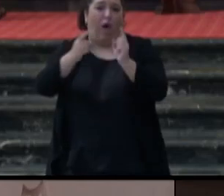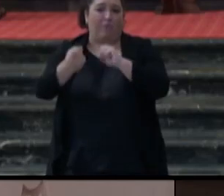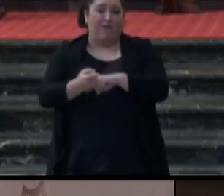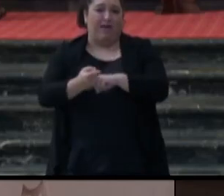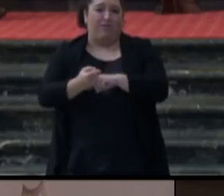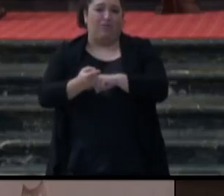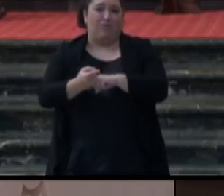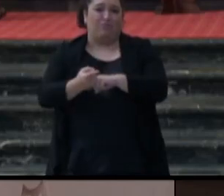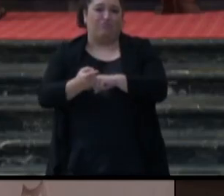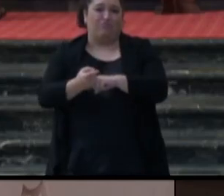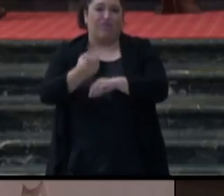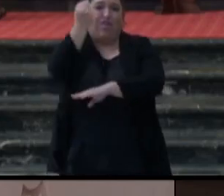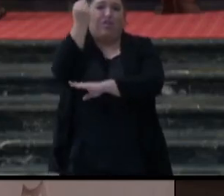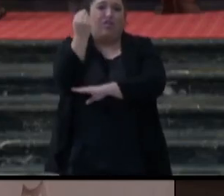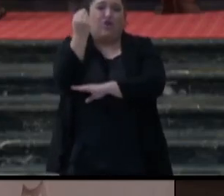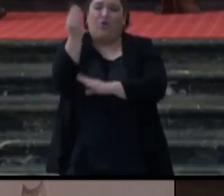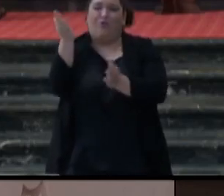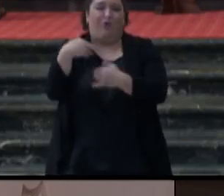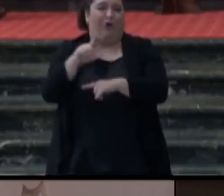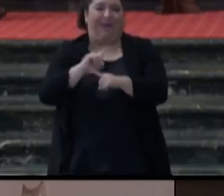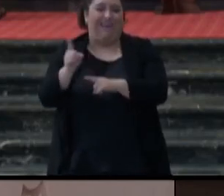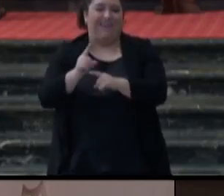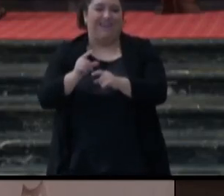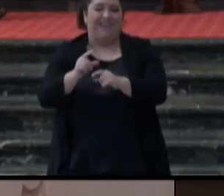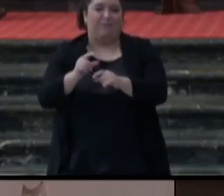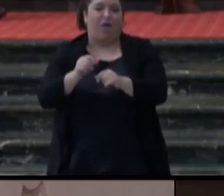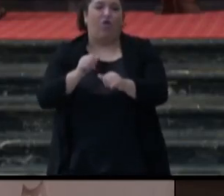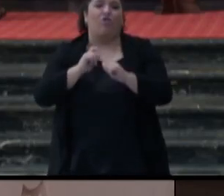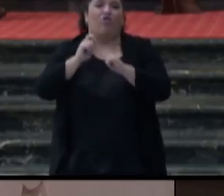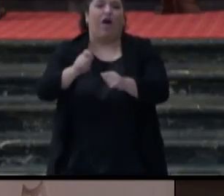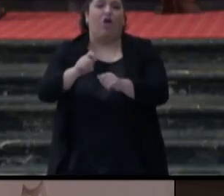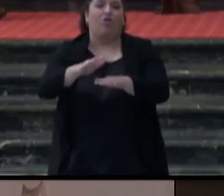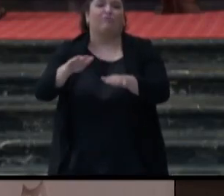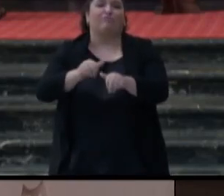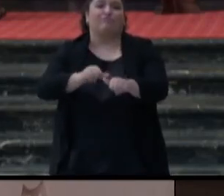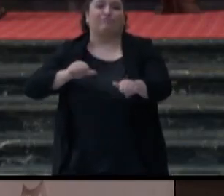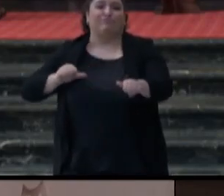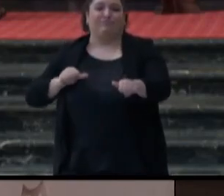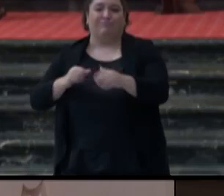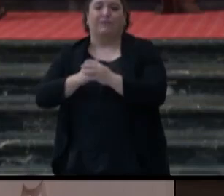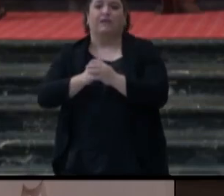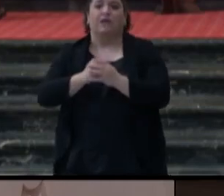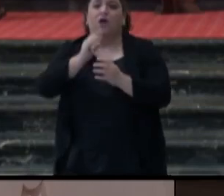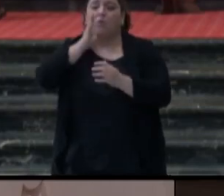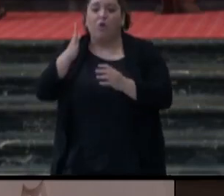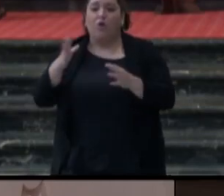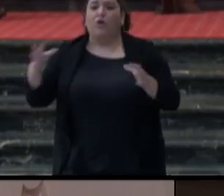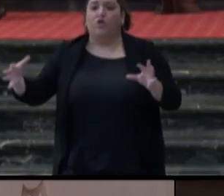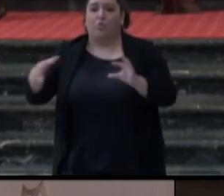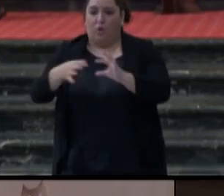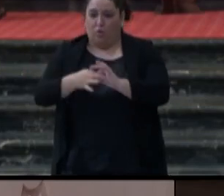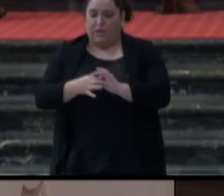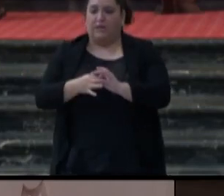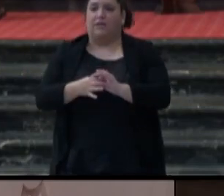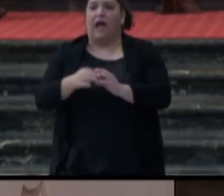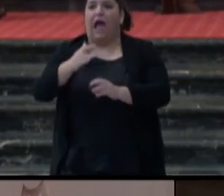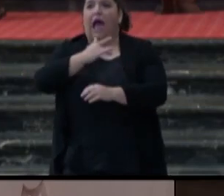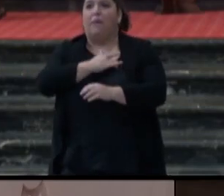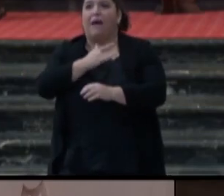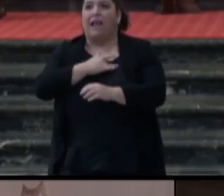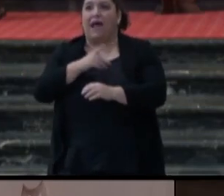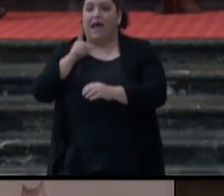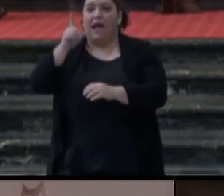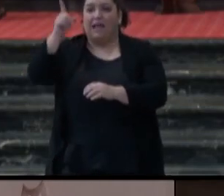no es el suyo que no es el primero ni el principal pues van Unidos amarás al Señor tu